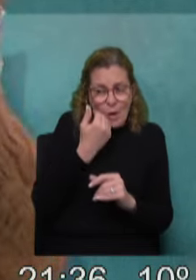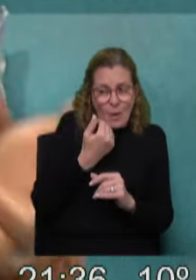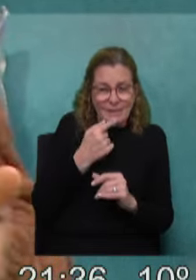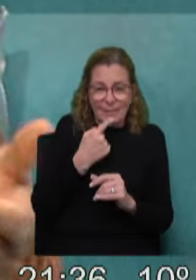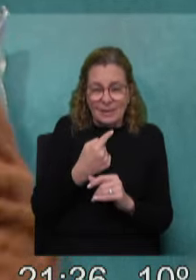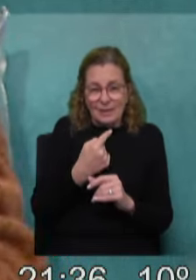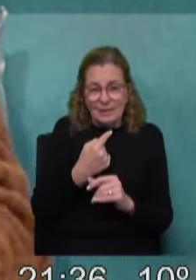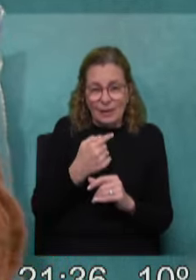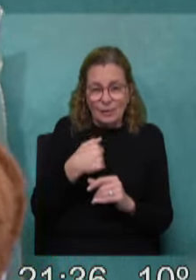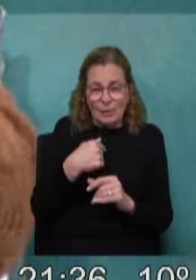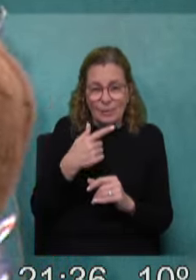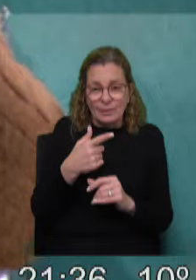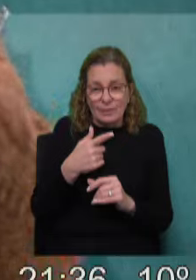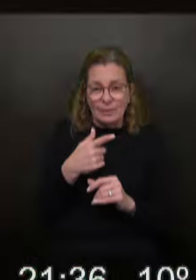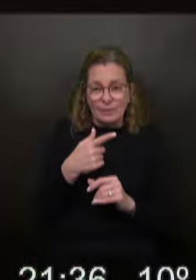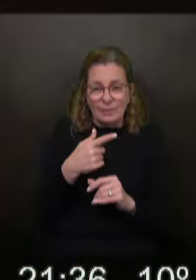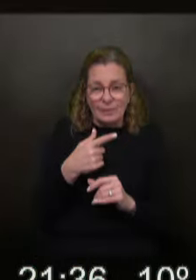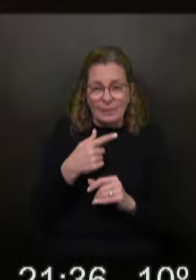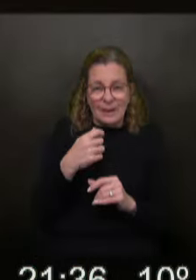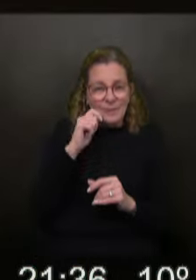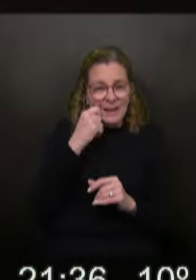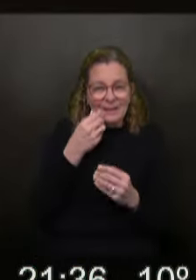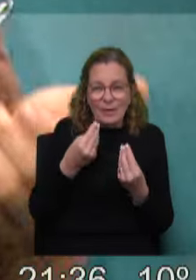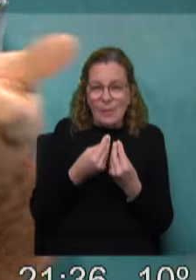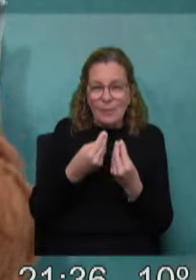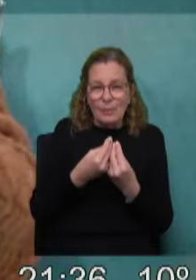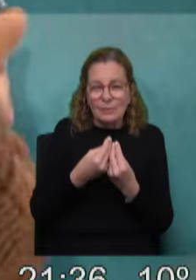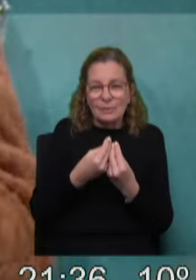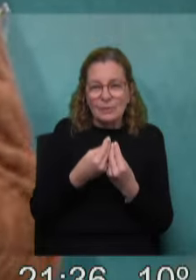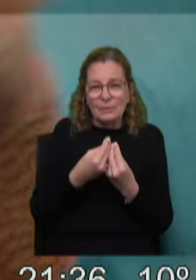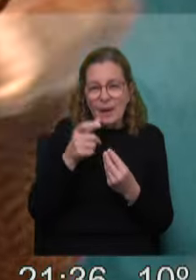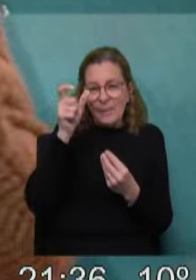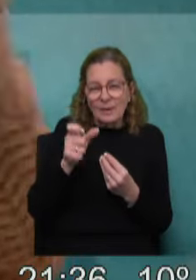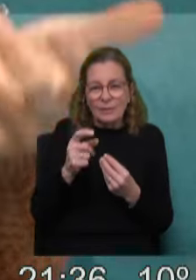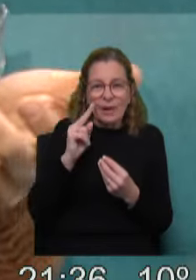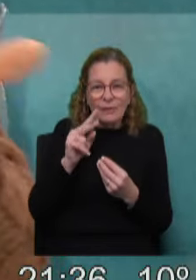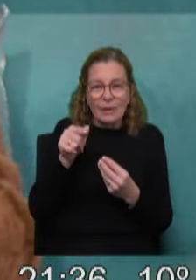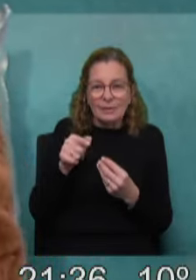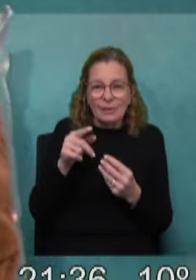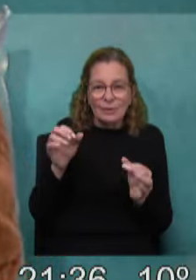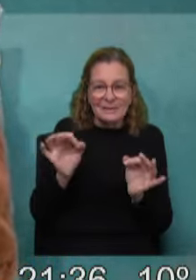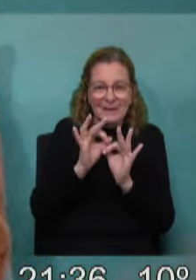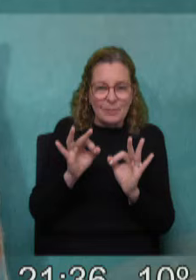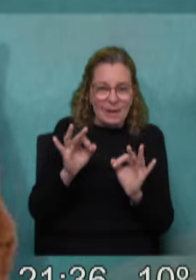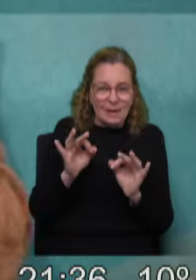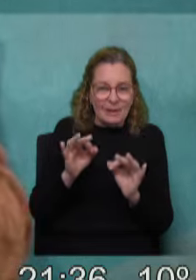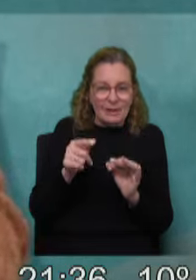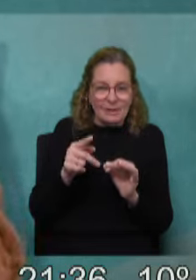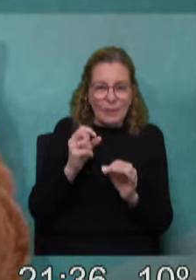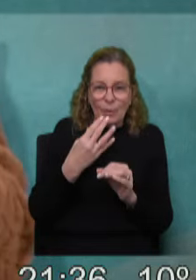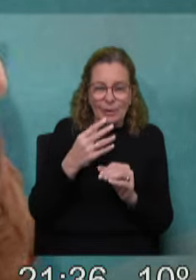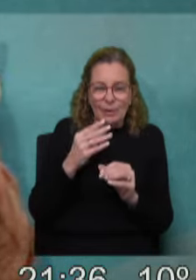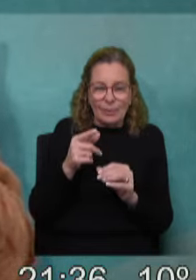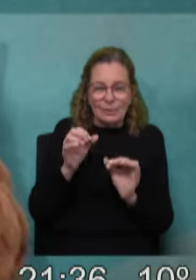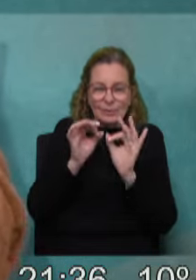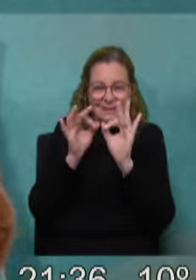sentido, no me sale ni el lobby, ni eras el... Eras muy fan, aparte. Rera, claro, es de las personas que más veces toqué sus temas, ¿no? Entonces, bueno, dale,